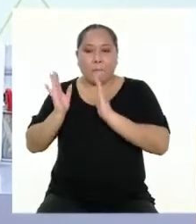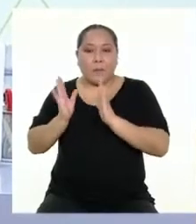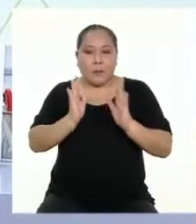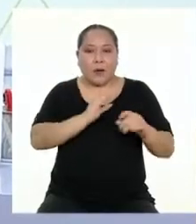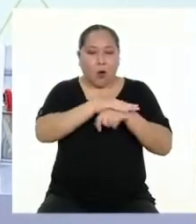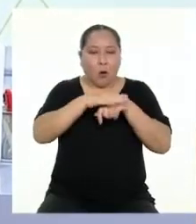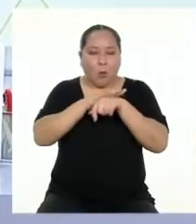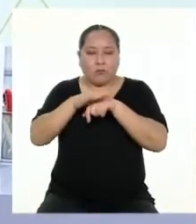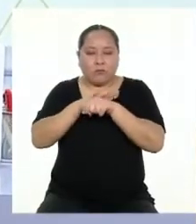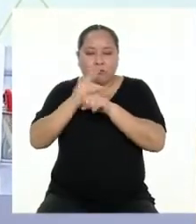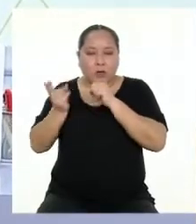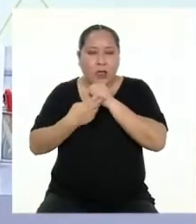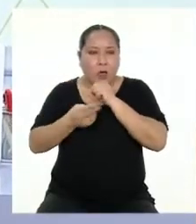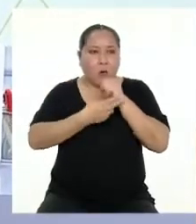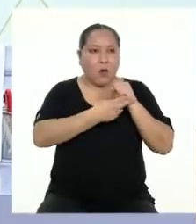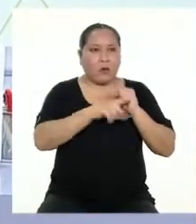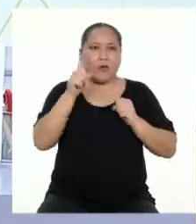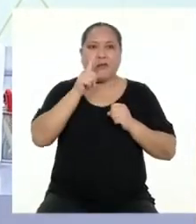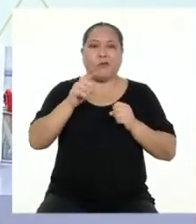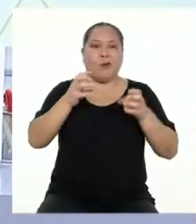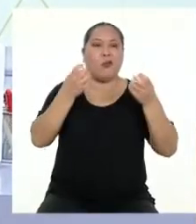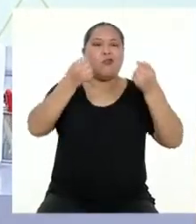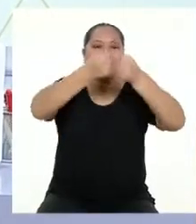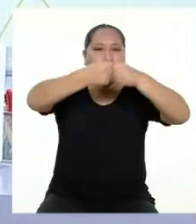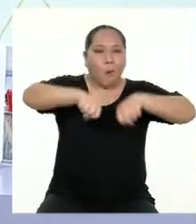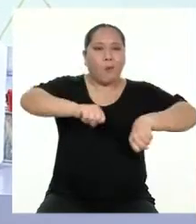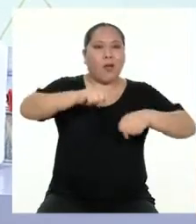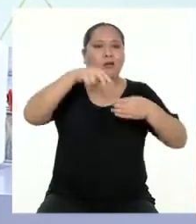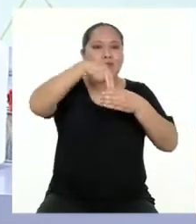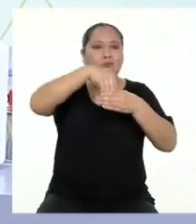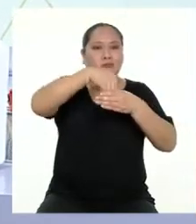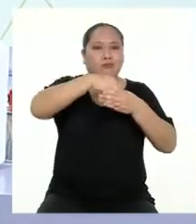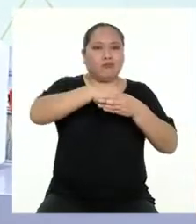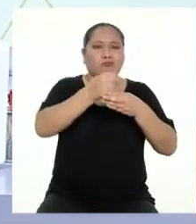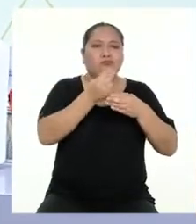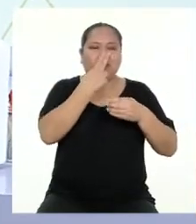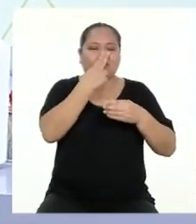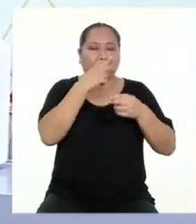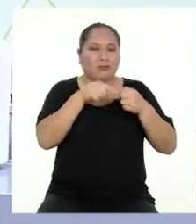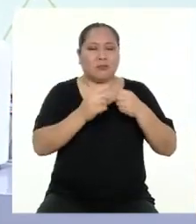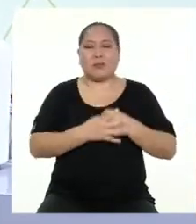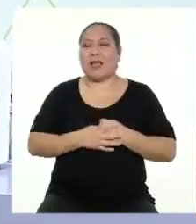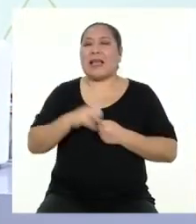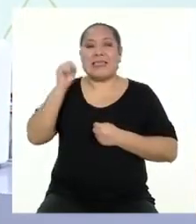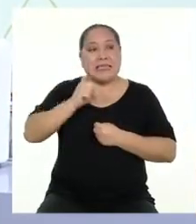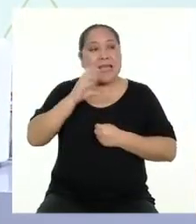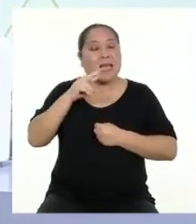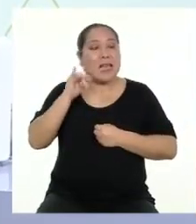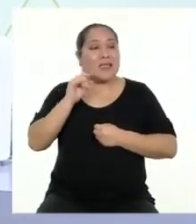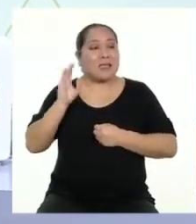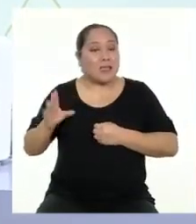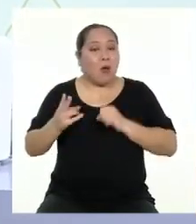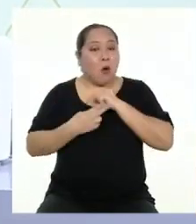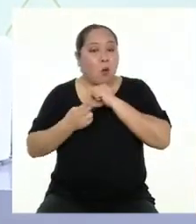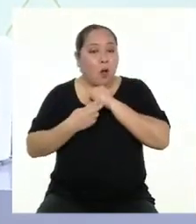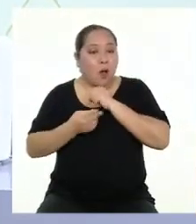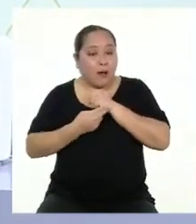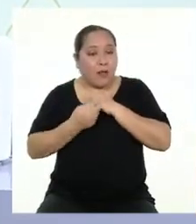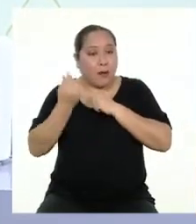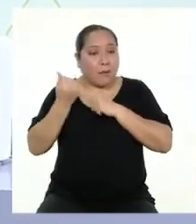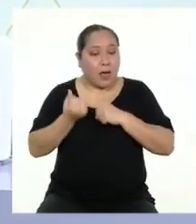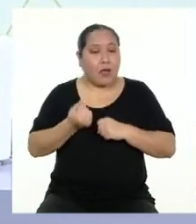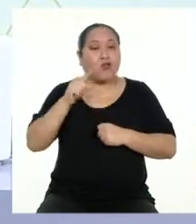Arequipa. Mi pregunta es, ¿cómo podemos planificar el gasto de nuestros ingresos económicos? El costo de oportunidad nos ayuda